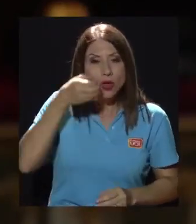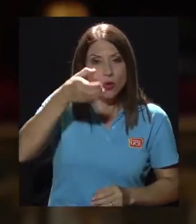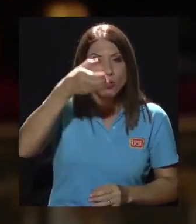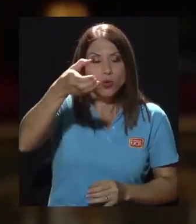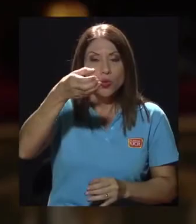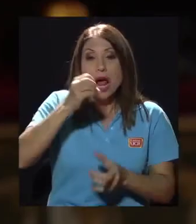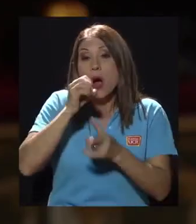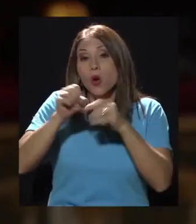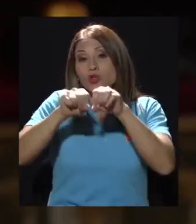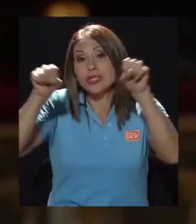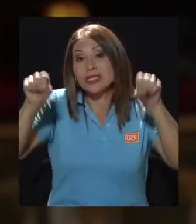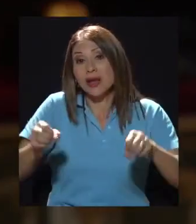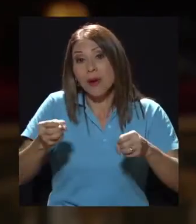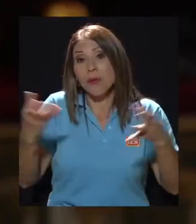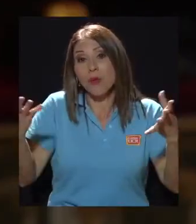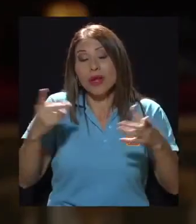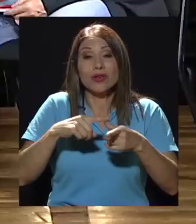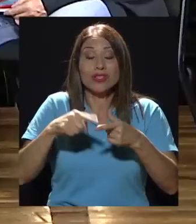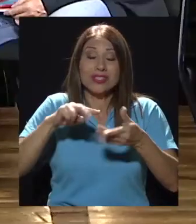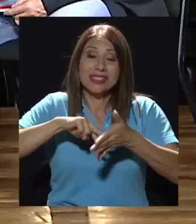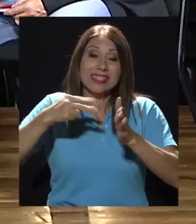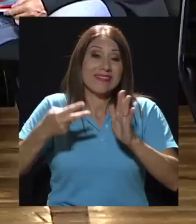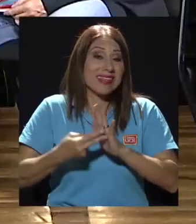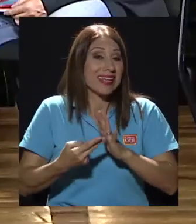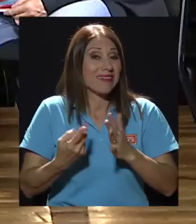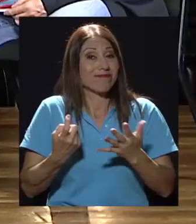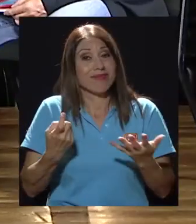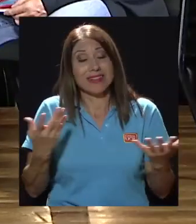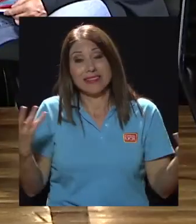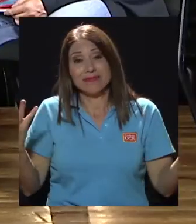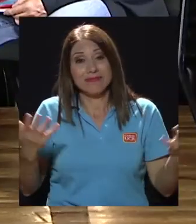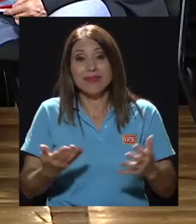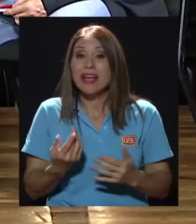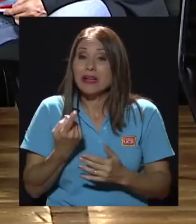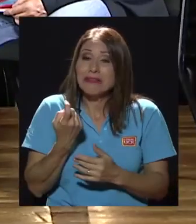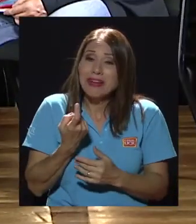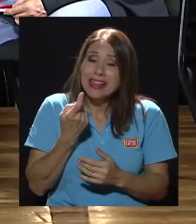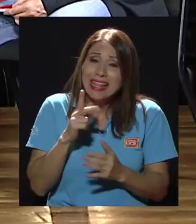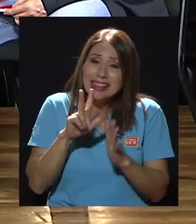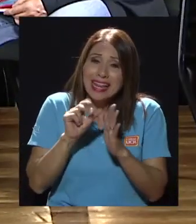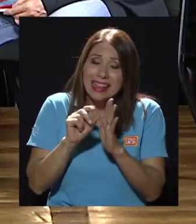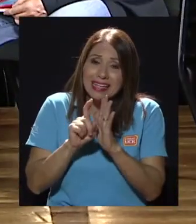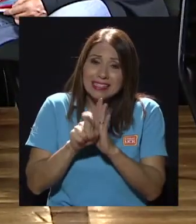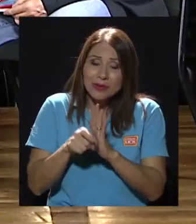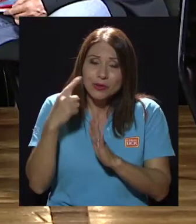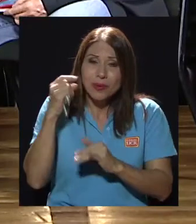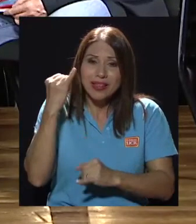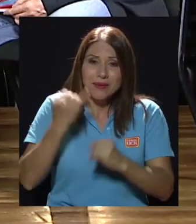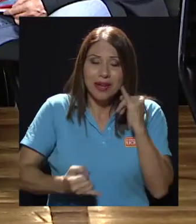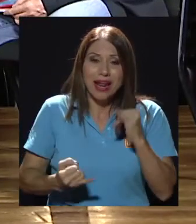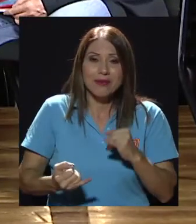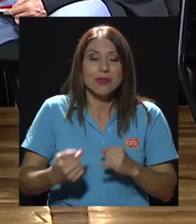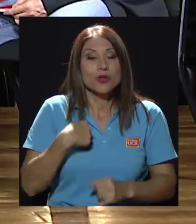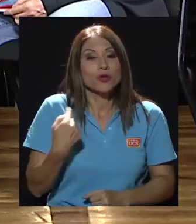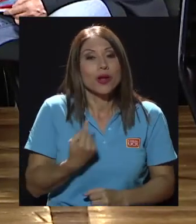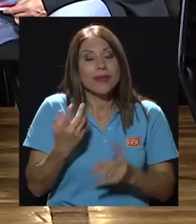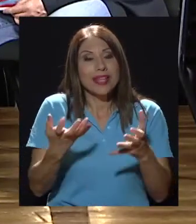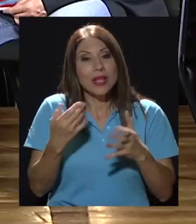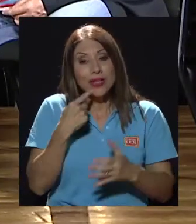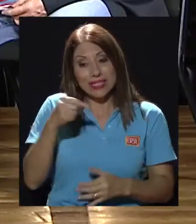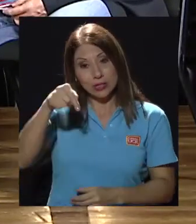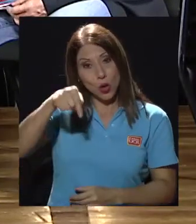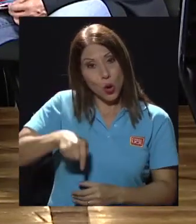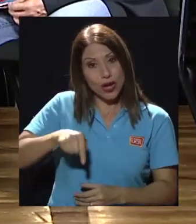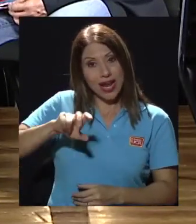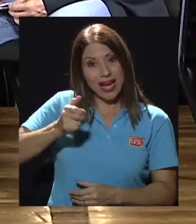estatal, nos quedan debiendo. Nos quedan 30 segundos para terminar, y yo lo único que le quiero decir a ustedes es que hoy el Canal